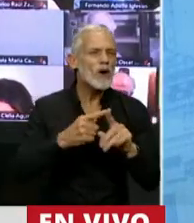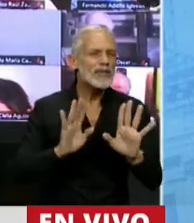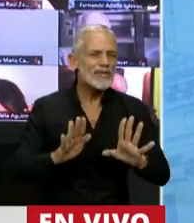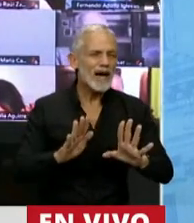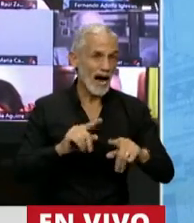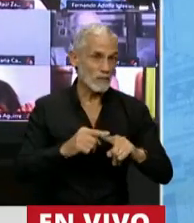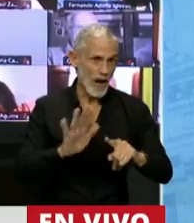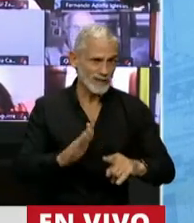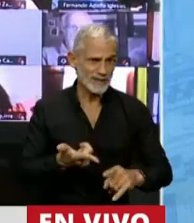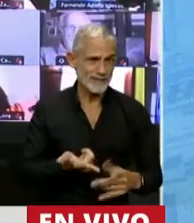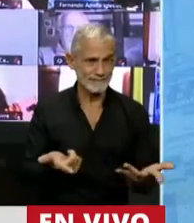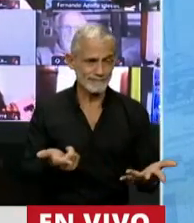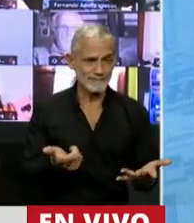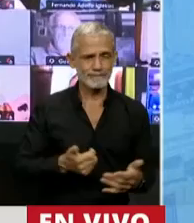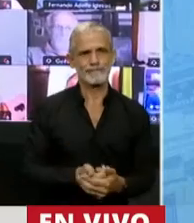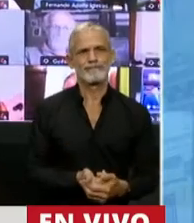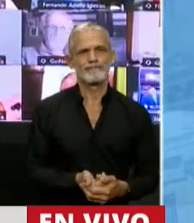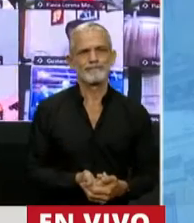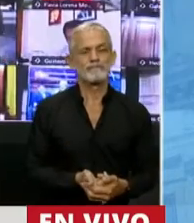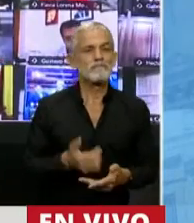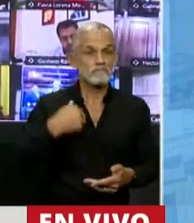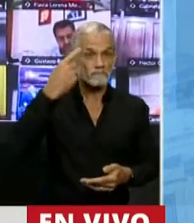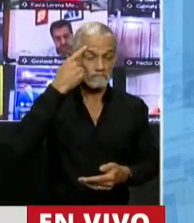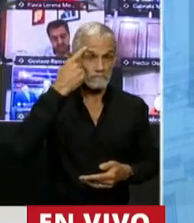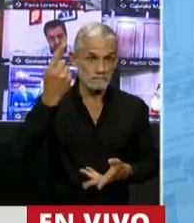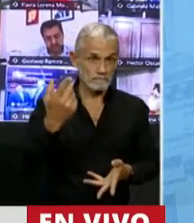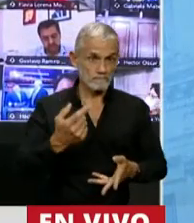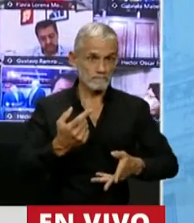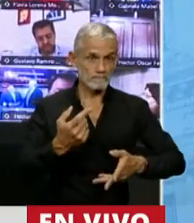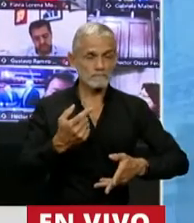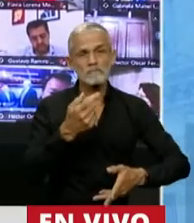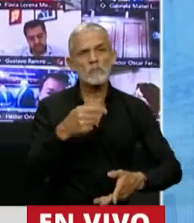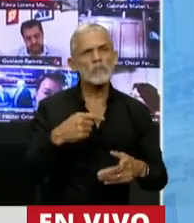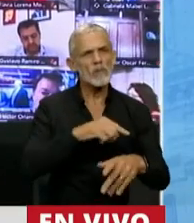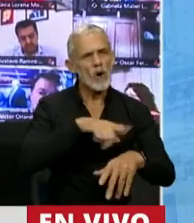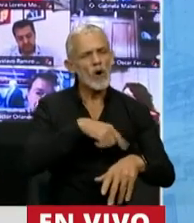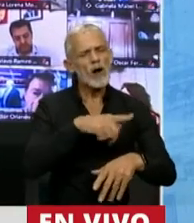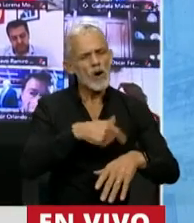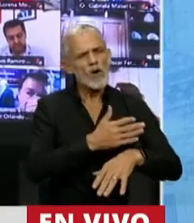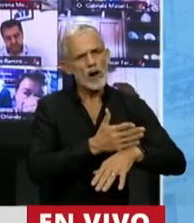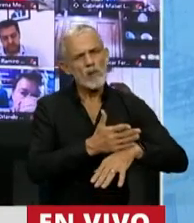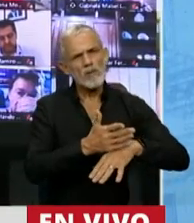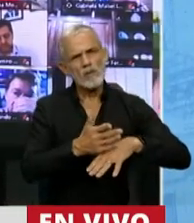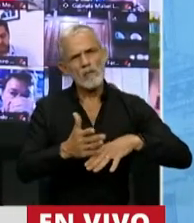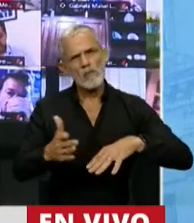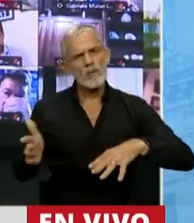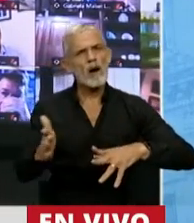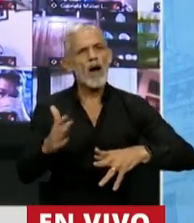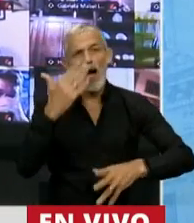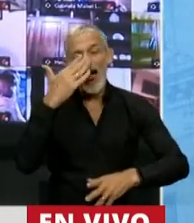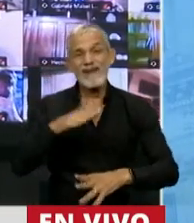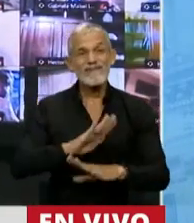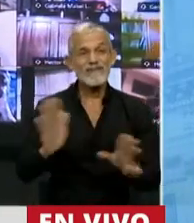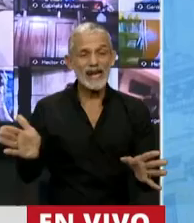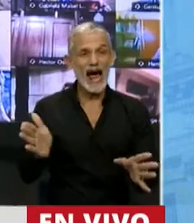y en ese sentido creo yo que en la medida que fueron pasando las horas y finalmente se